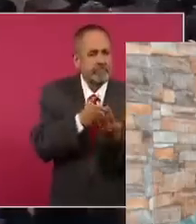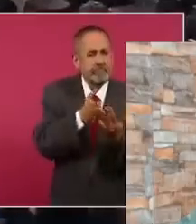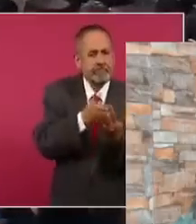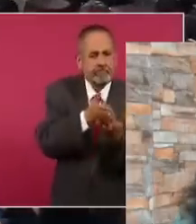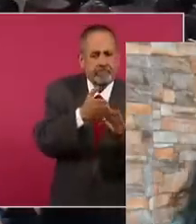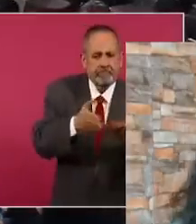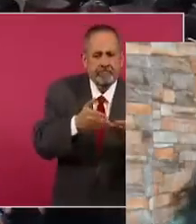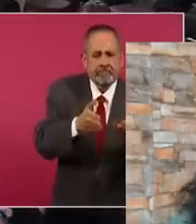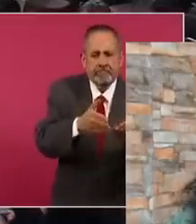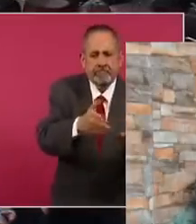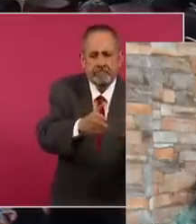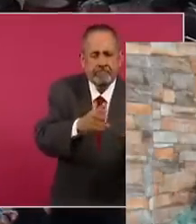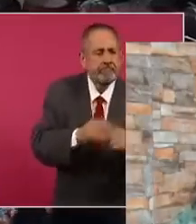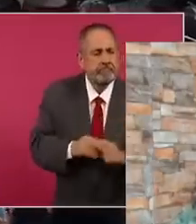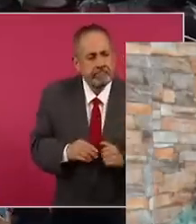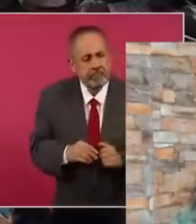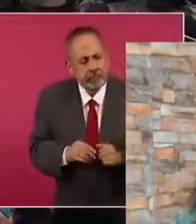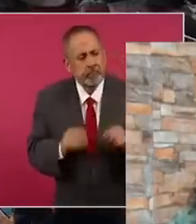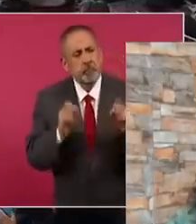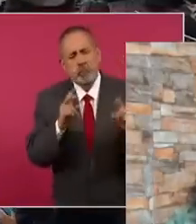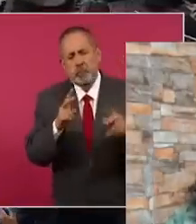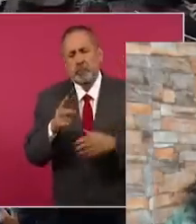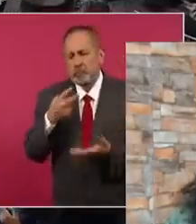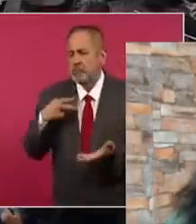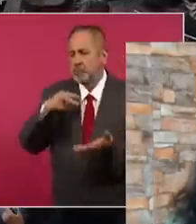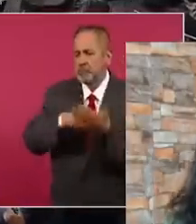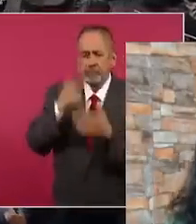abriendo la sierra, lo más alto,